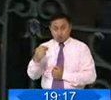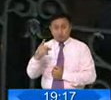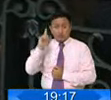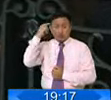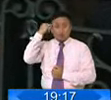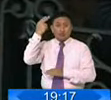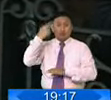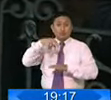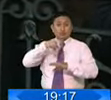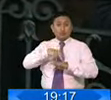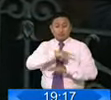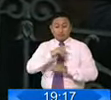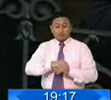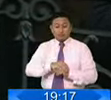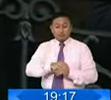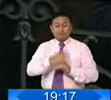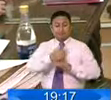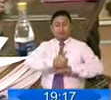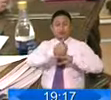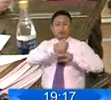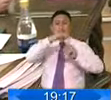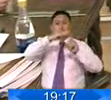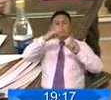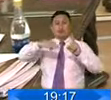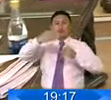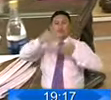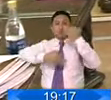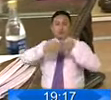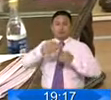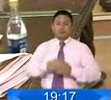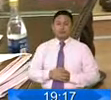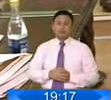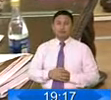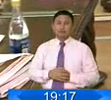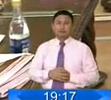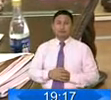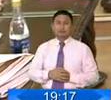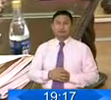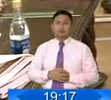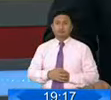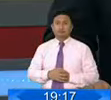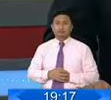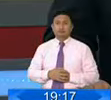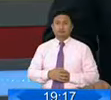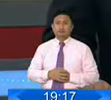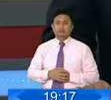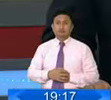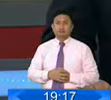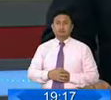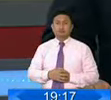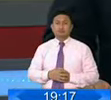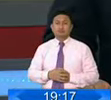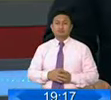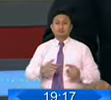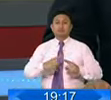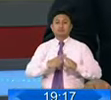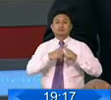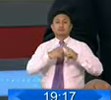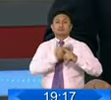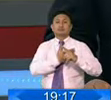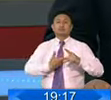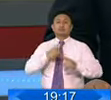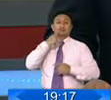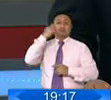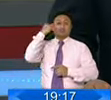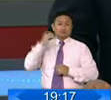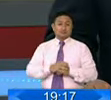podría acudir al Tribunal Andino de Justicia, informó Héctor Romero. Y el expresidente Rafael